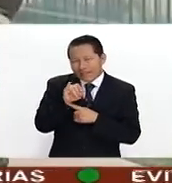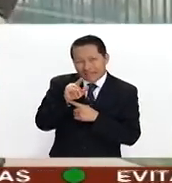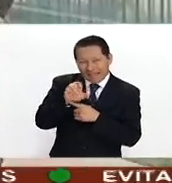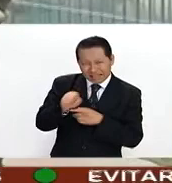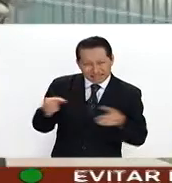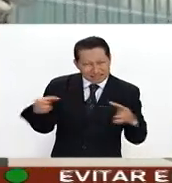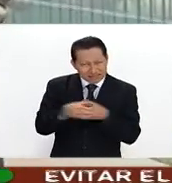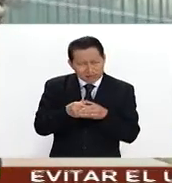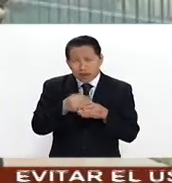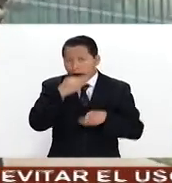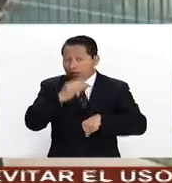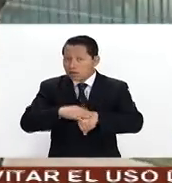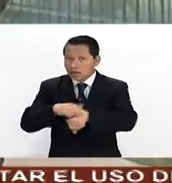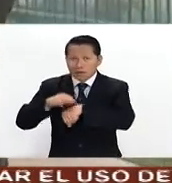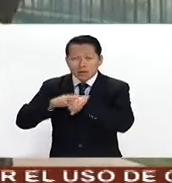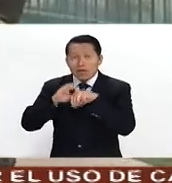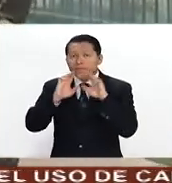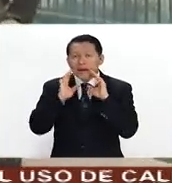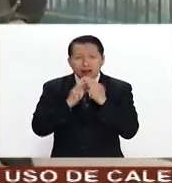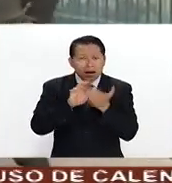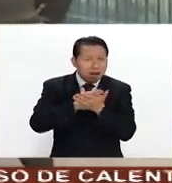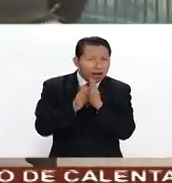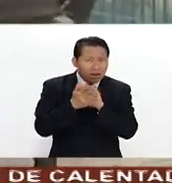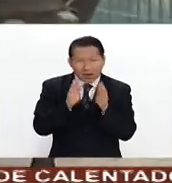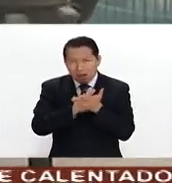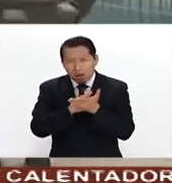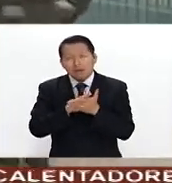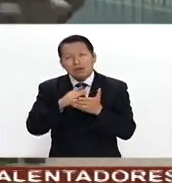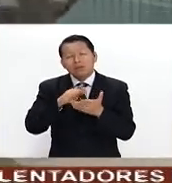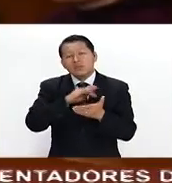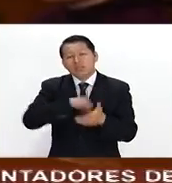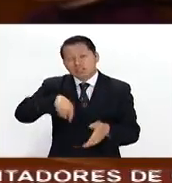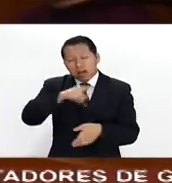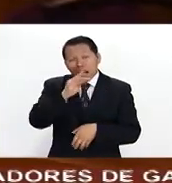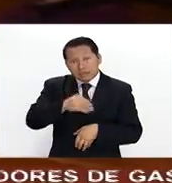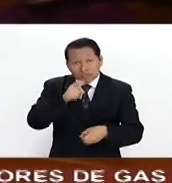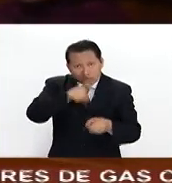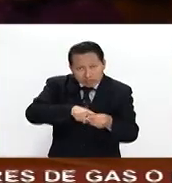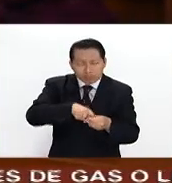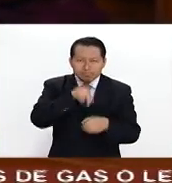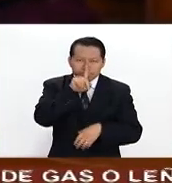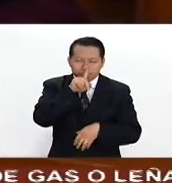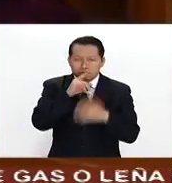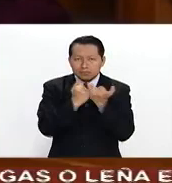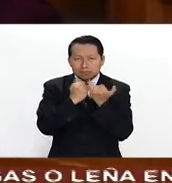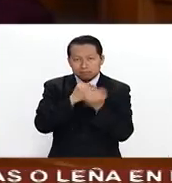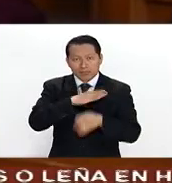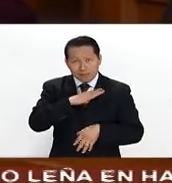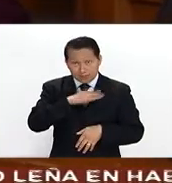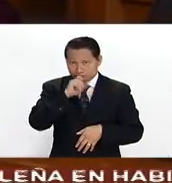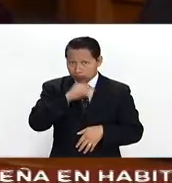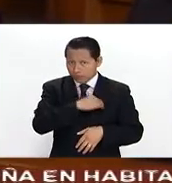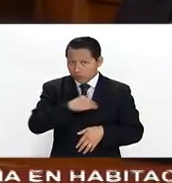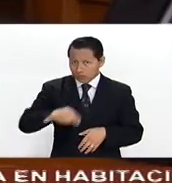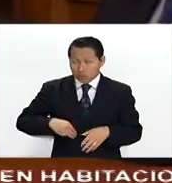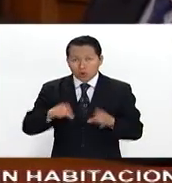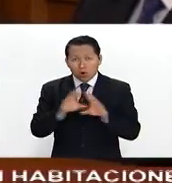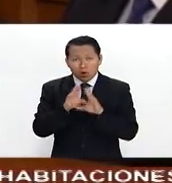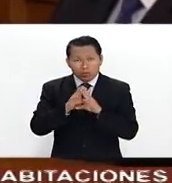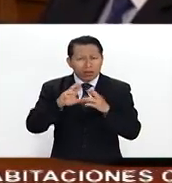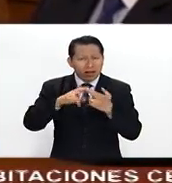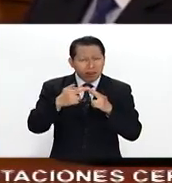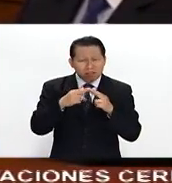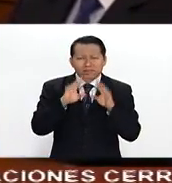dejarse someter por la delincuencia, al mismo tiempo que advirtió que tampoco permitirá que los municipios procuren una relación